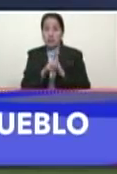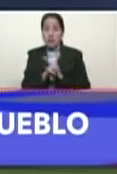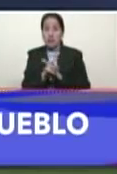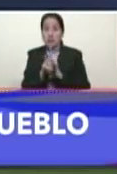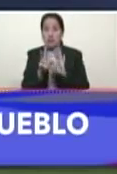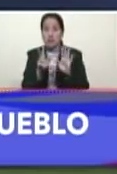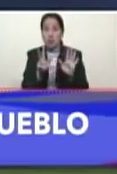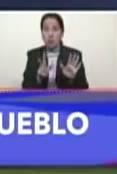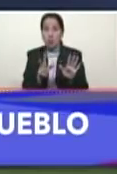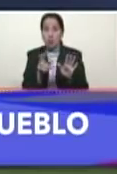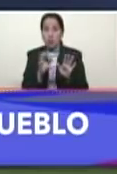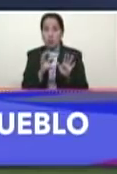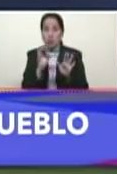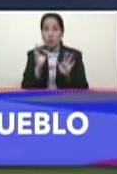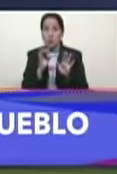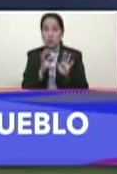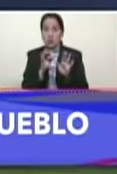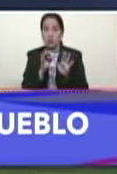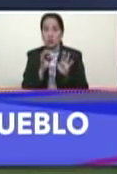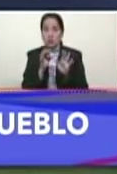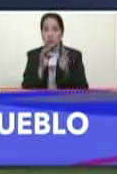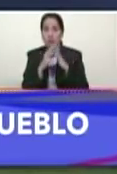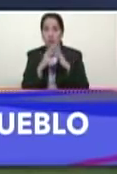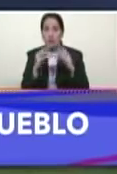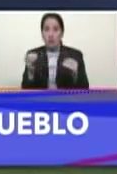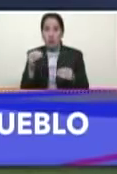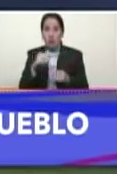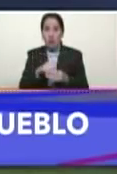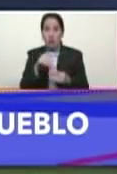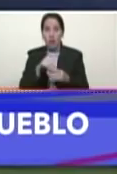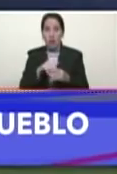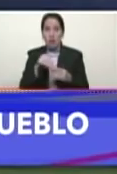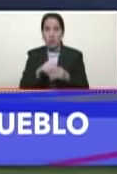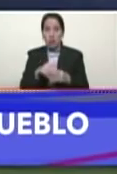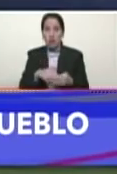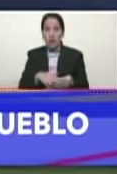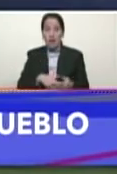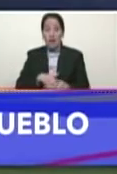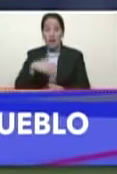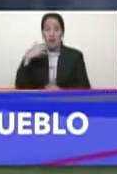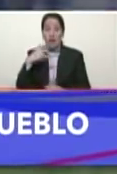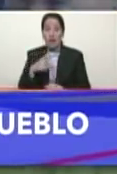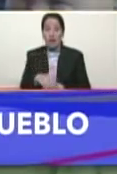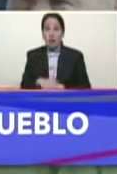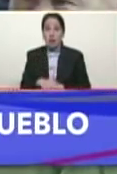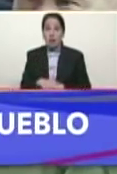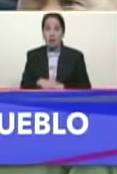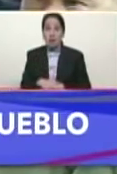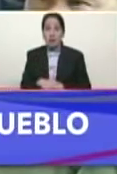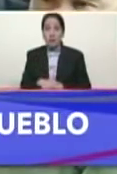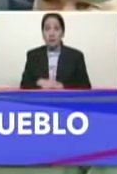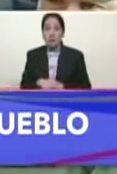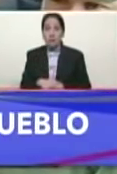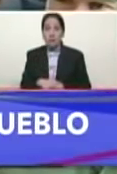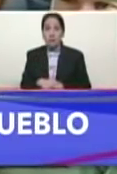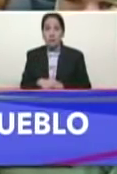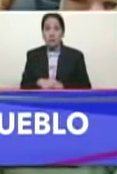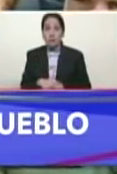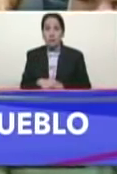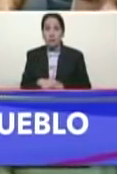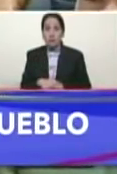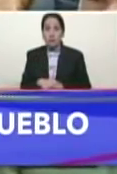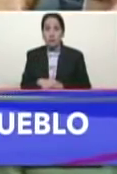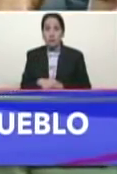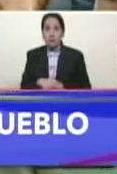18% de los electores en general de ese país, de las personas en edad de votar,